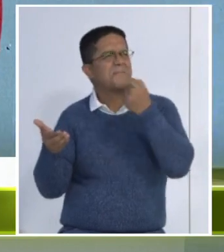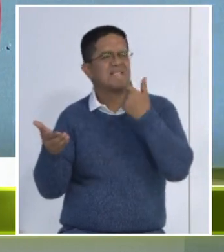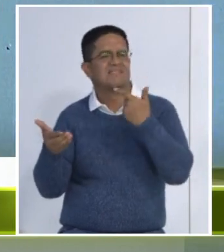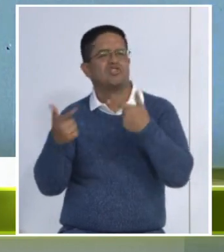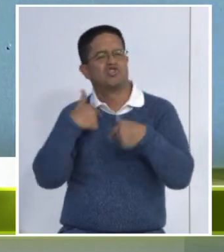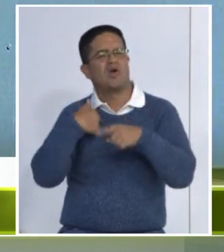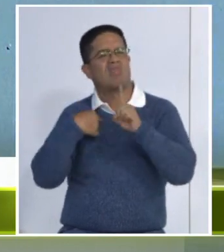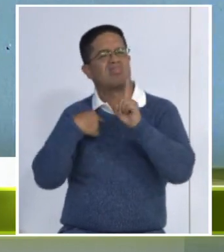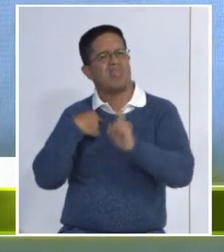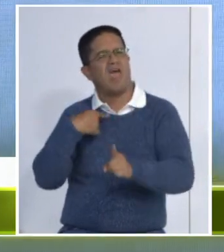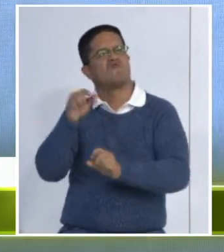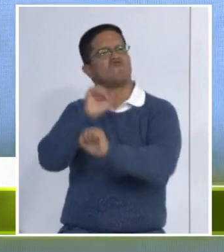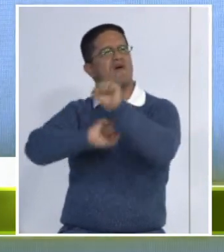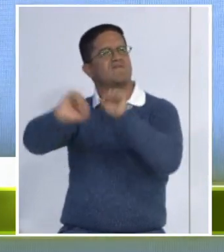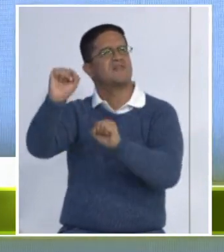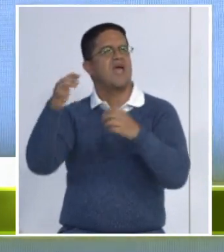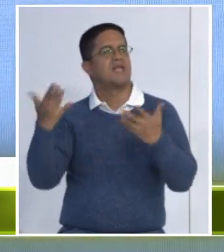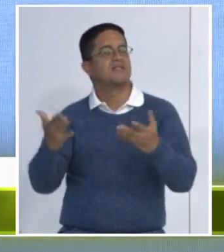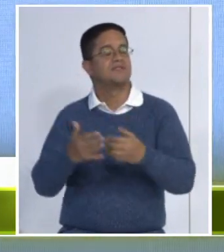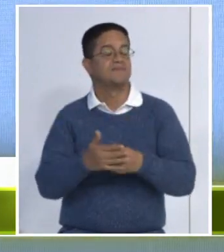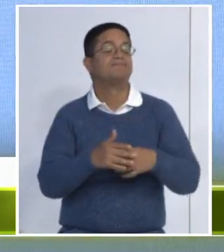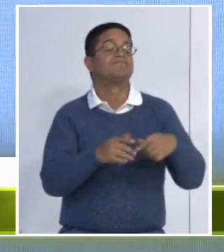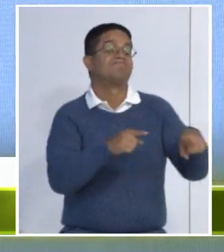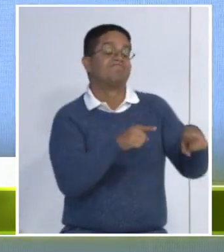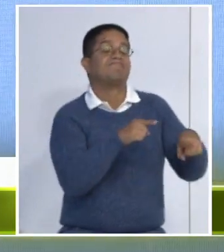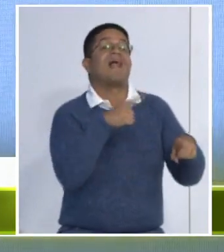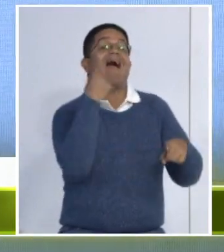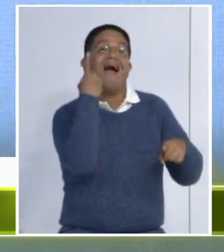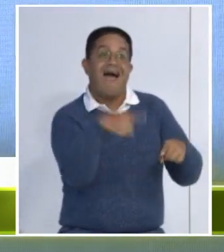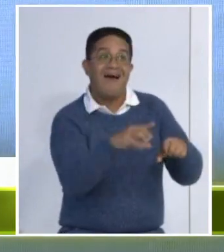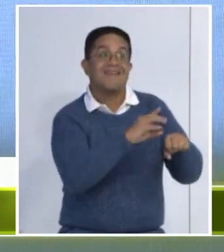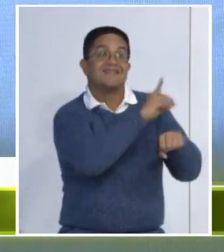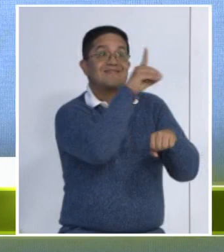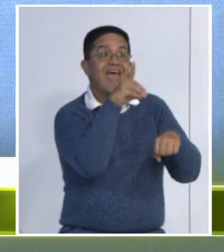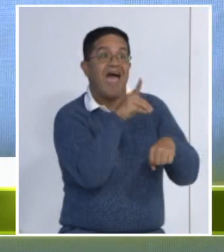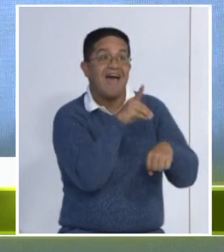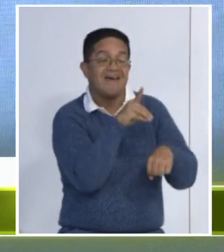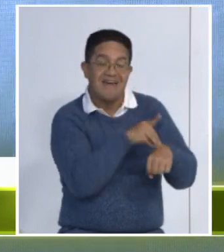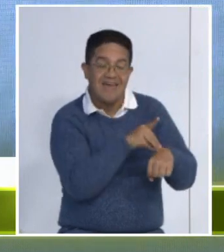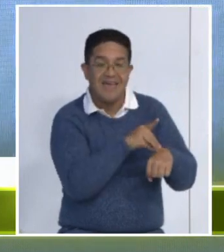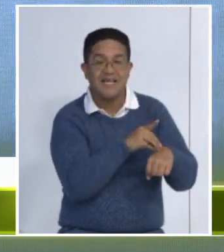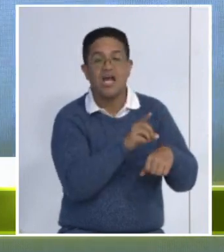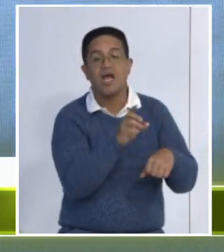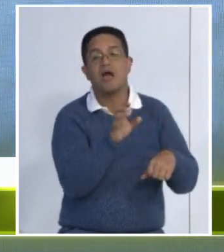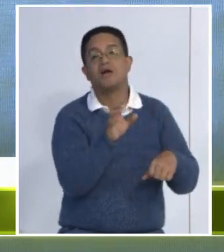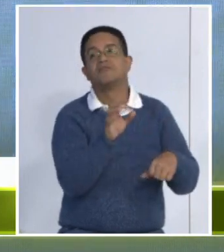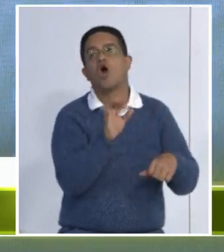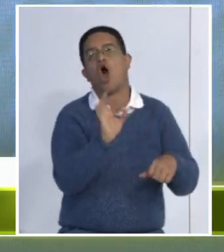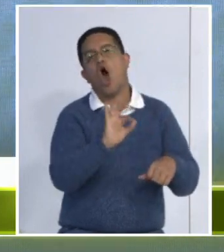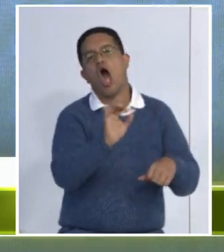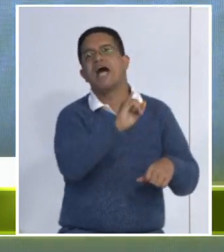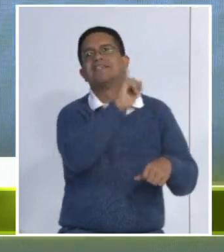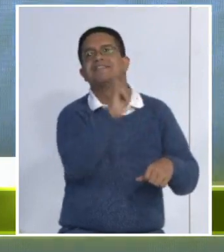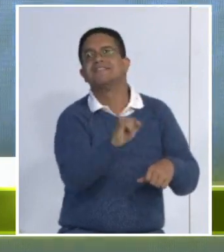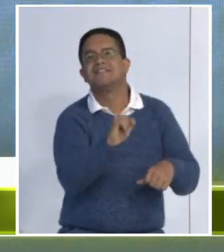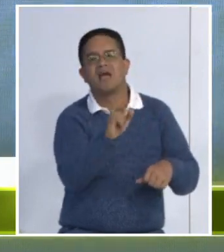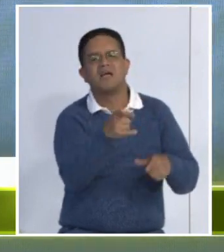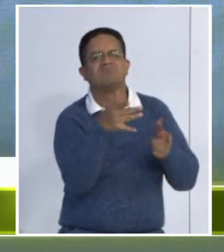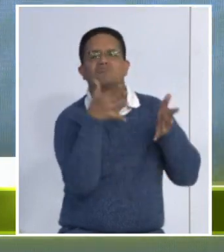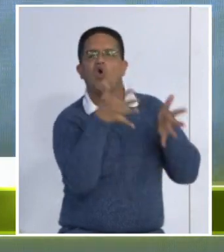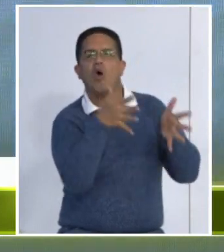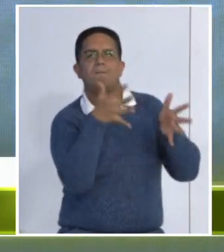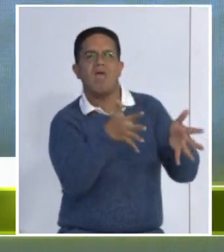tomar si tengo dengue. Cuando se tiene dengue en especial y chikungunya o zika, se recomienda